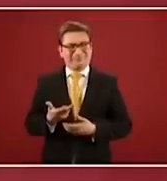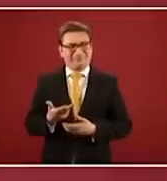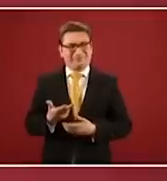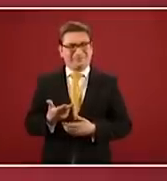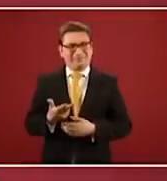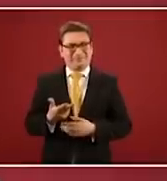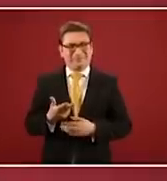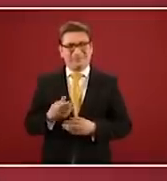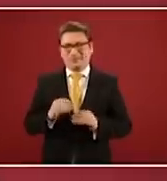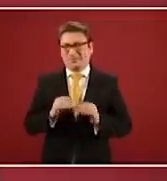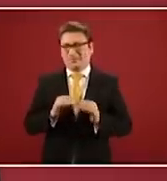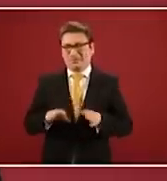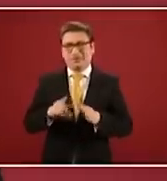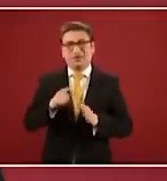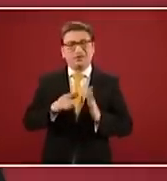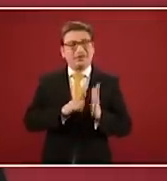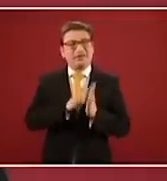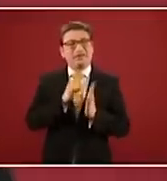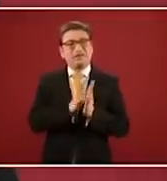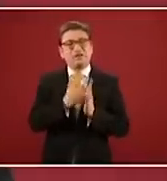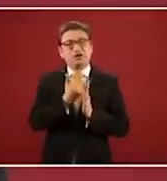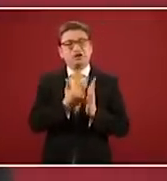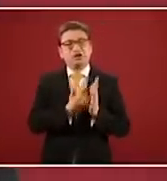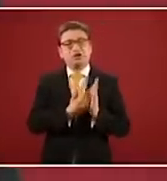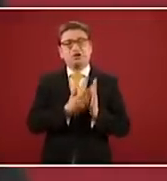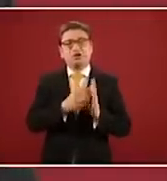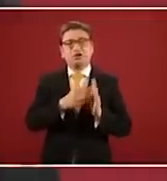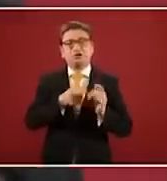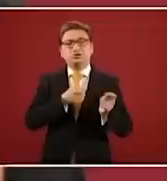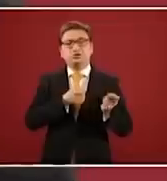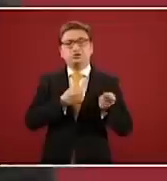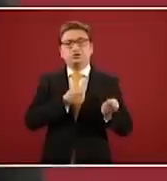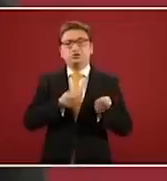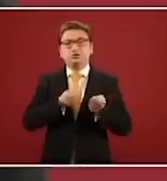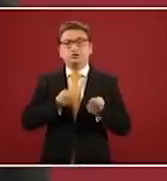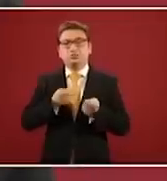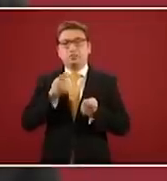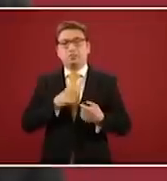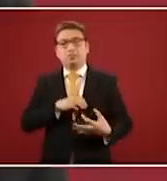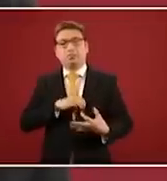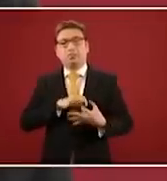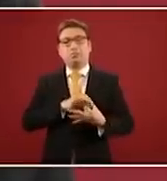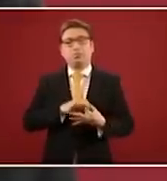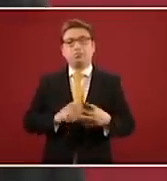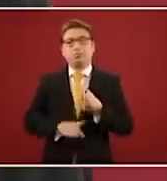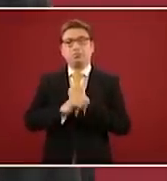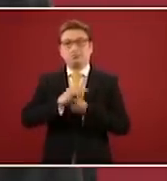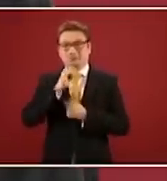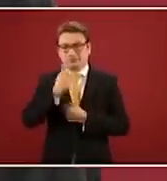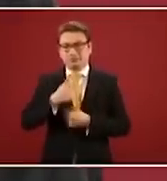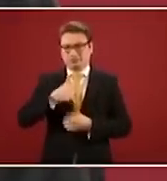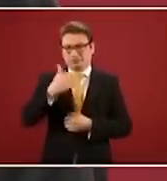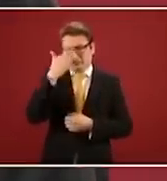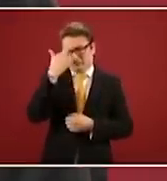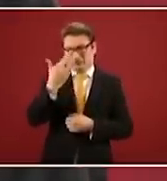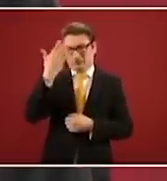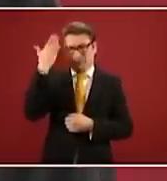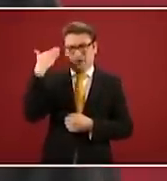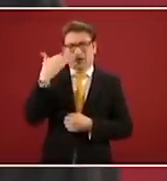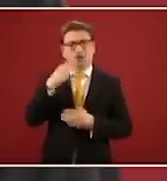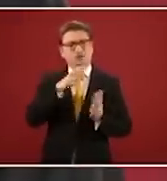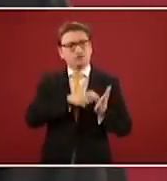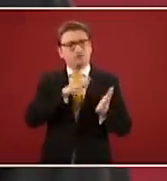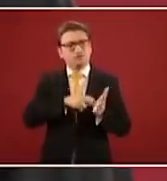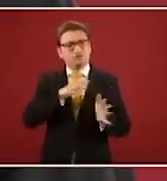ajustaron el marco legal para no tener ningún problema. Yo recuerdo que las primeras